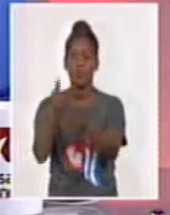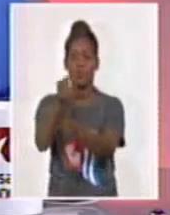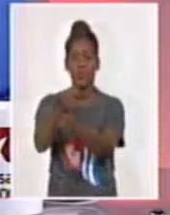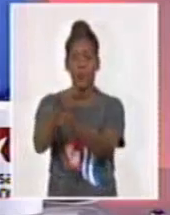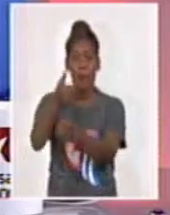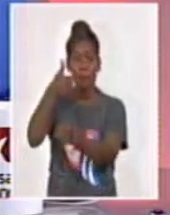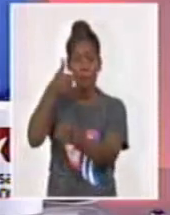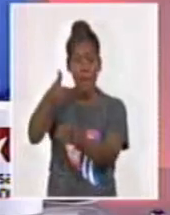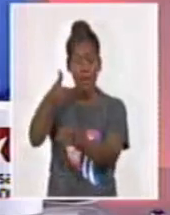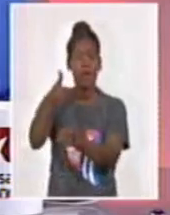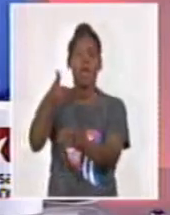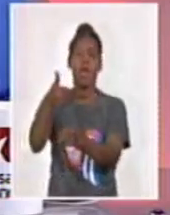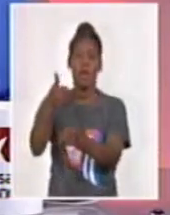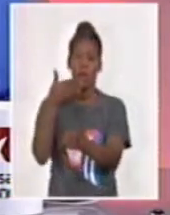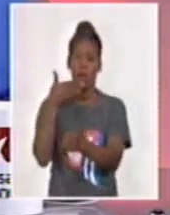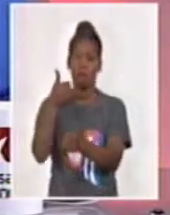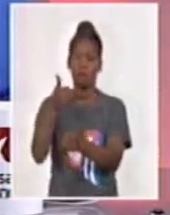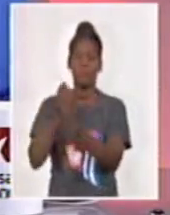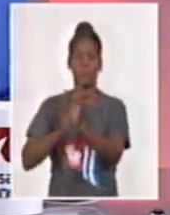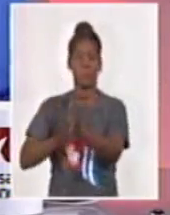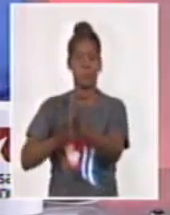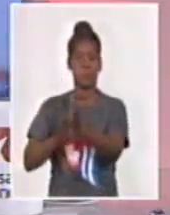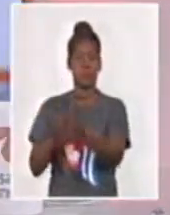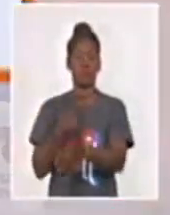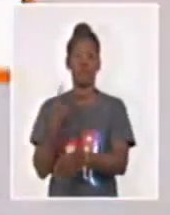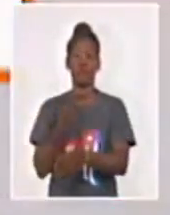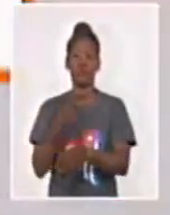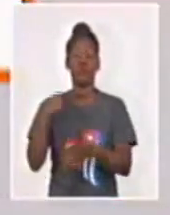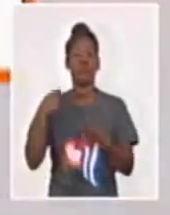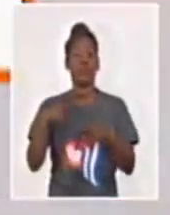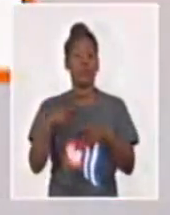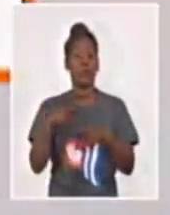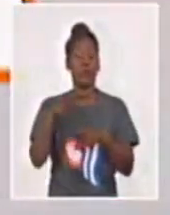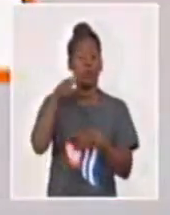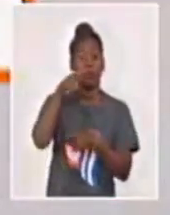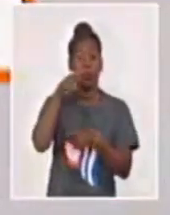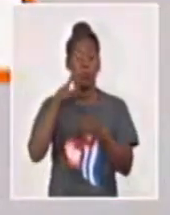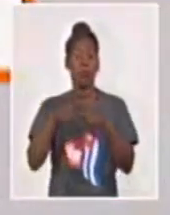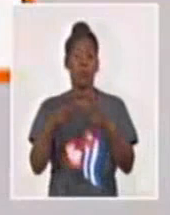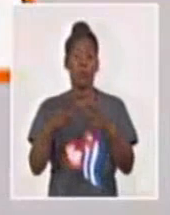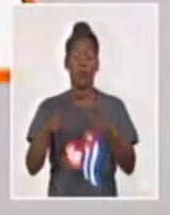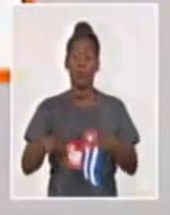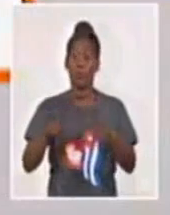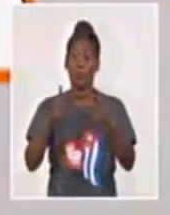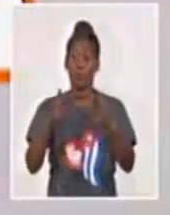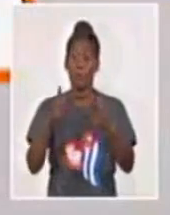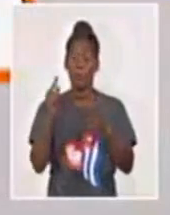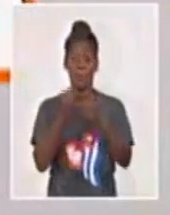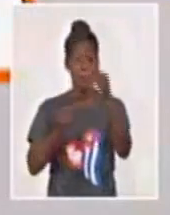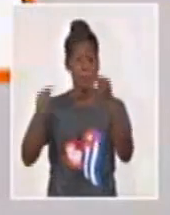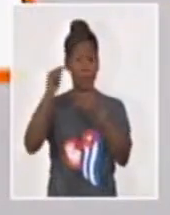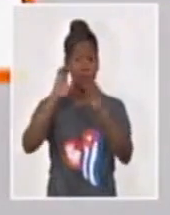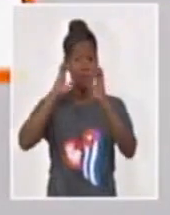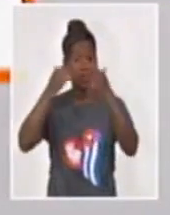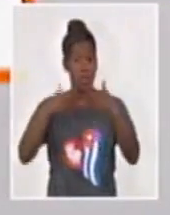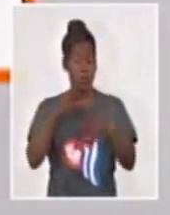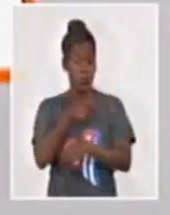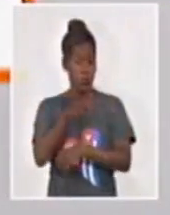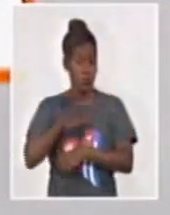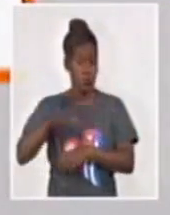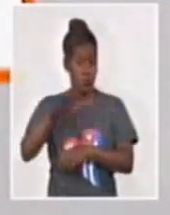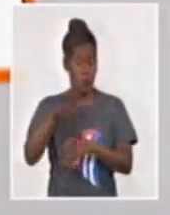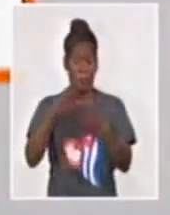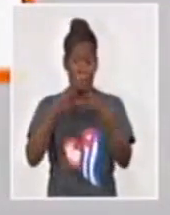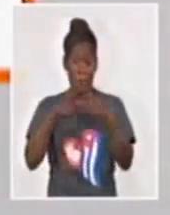seamos capaces de hacer los administrativos que estamos a cargo de prestar este servicio. Lo decía la ministra ahorita, que bueno, no tenemos